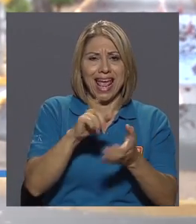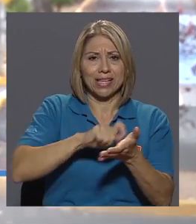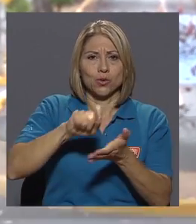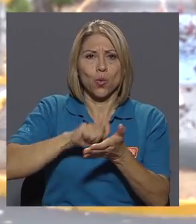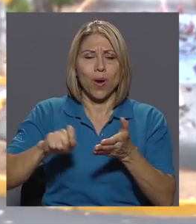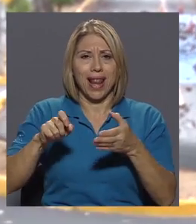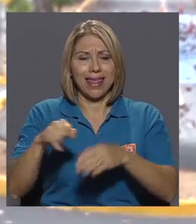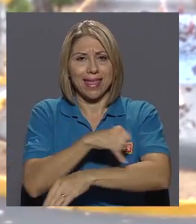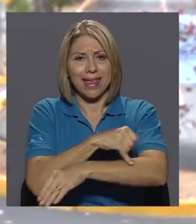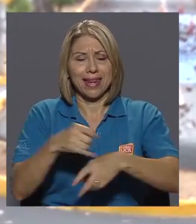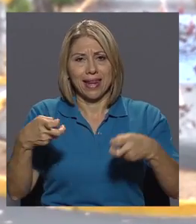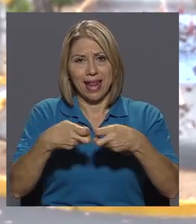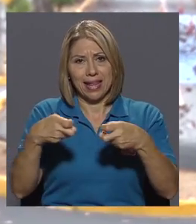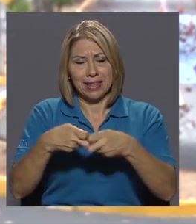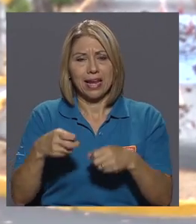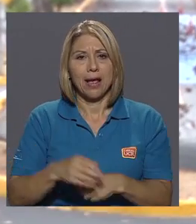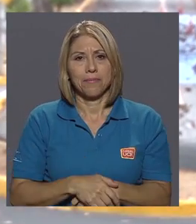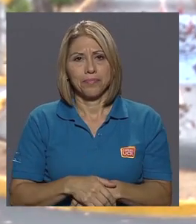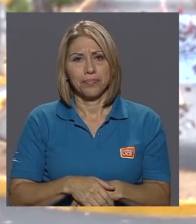Escuela de Ingeniería Eléctrica,